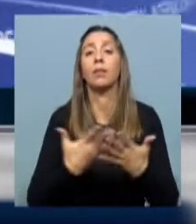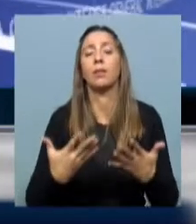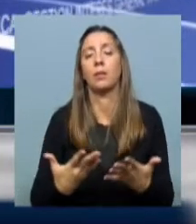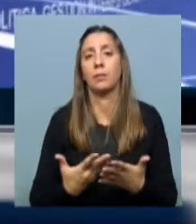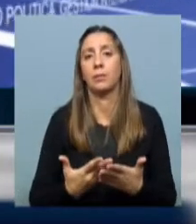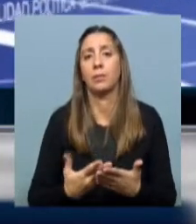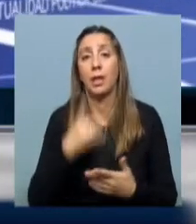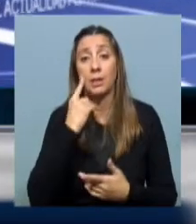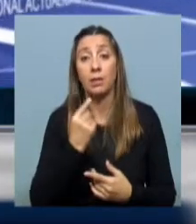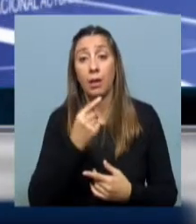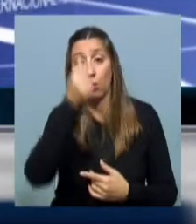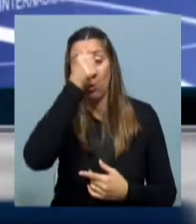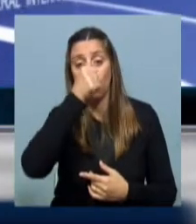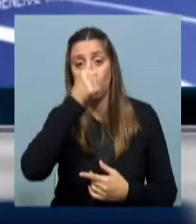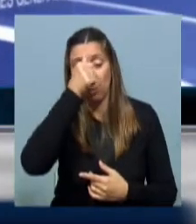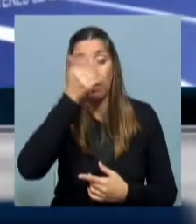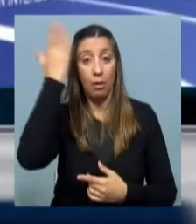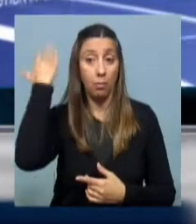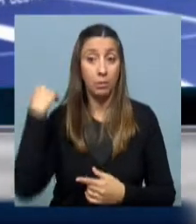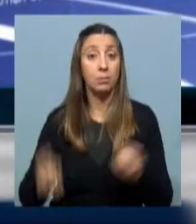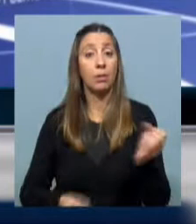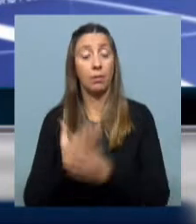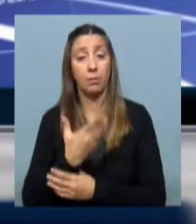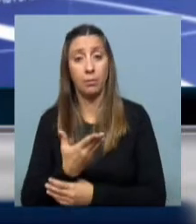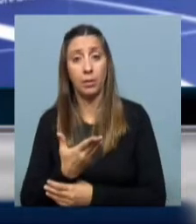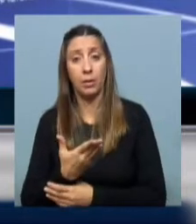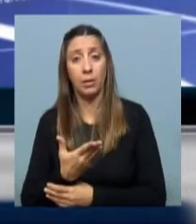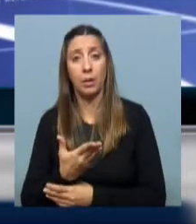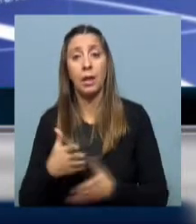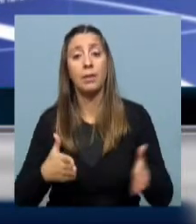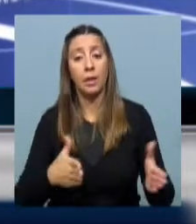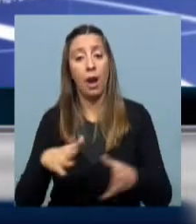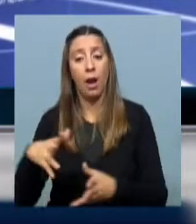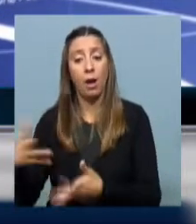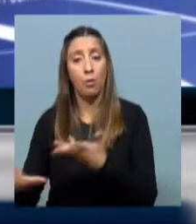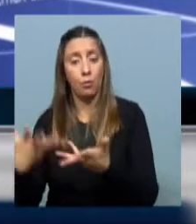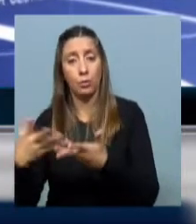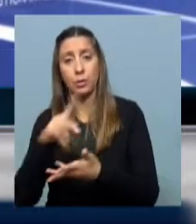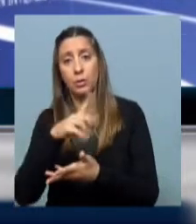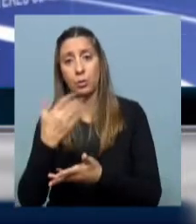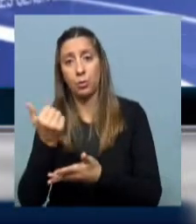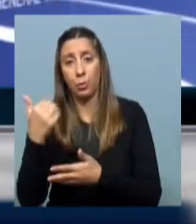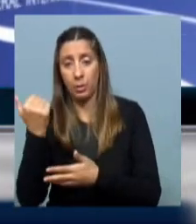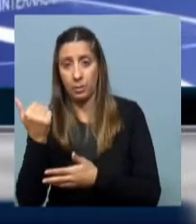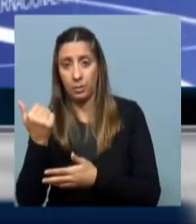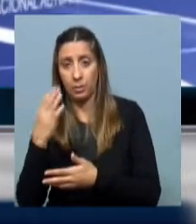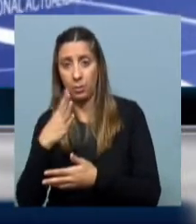El día domingo en la mañana encendieron fuego en la banquina en la ruta 146